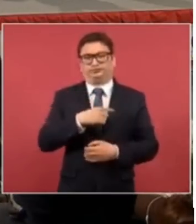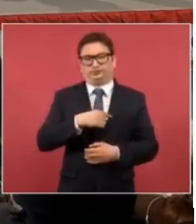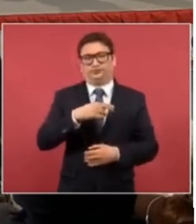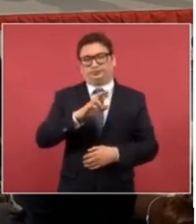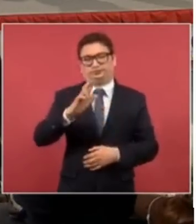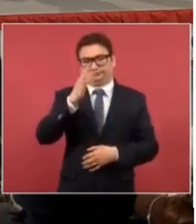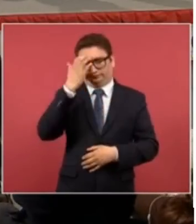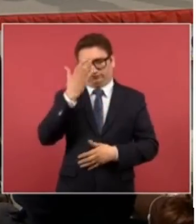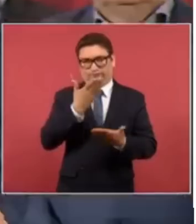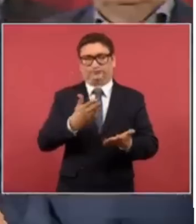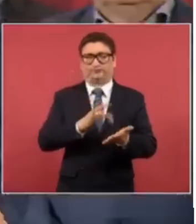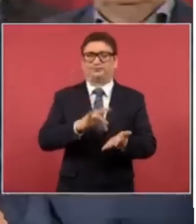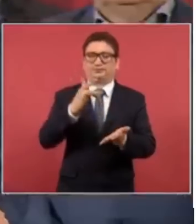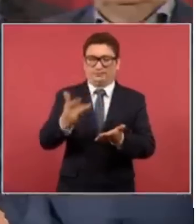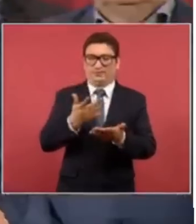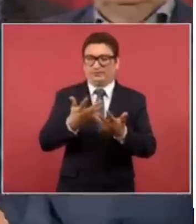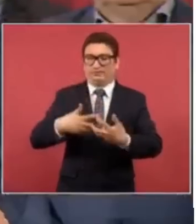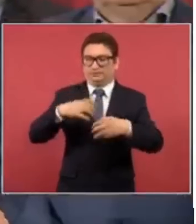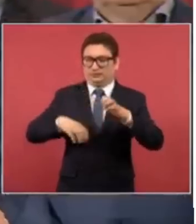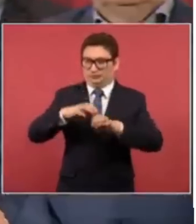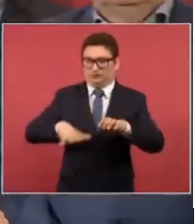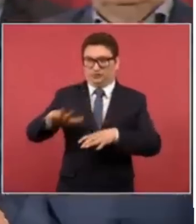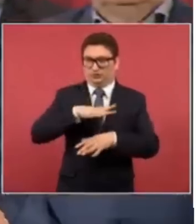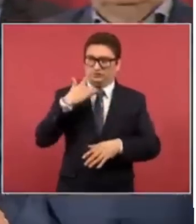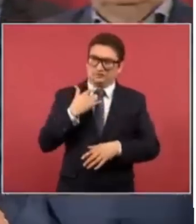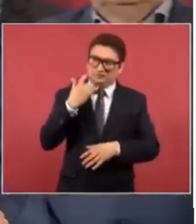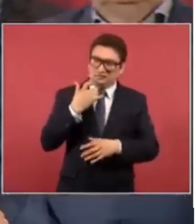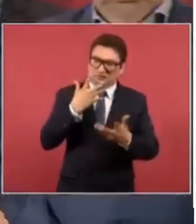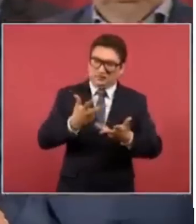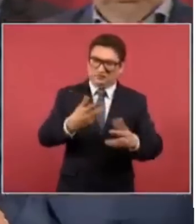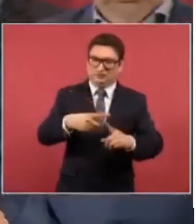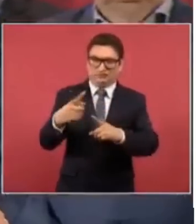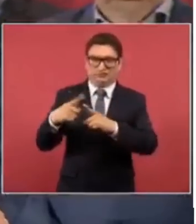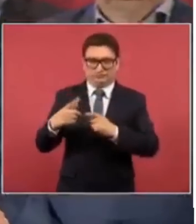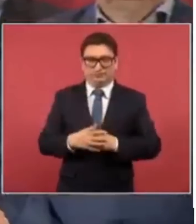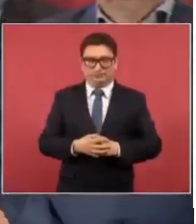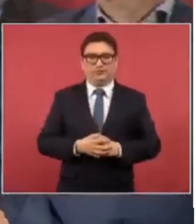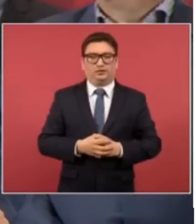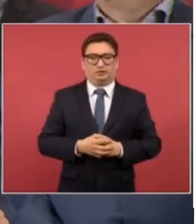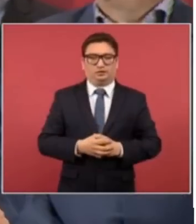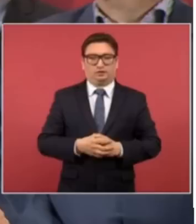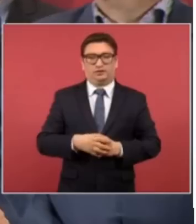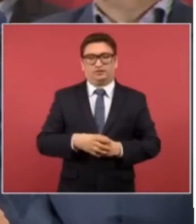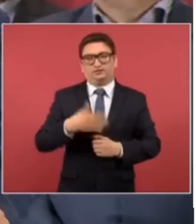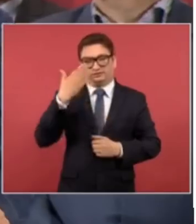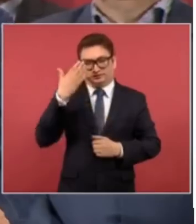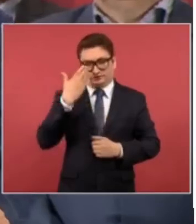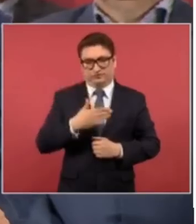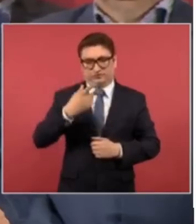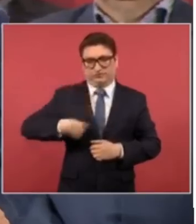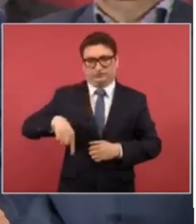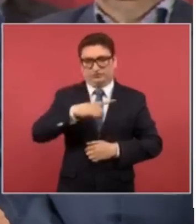este gobierno haga malas cosas. Ellos quieren que el pueblo de México ya no crea en